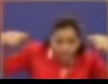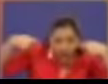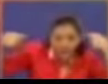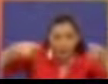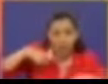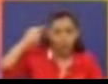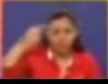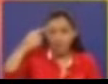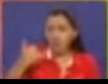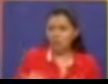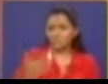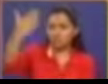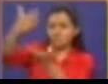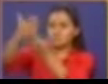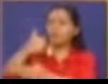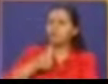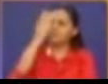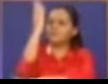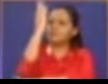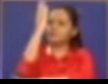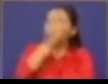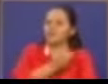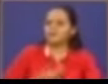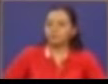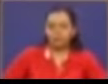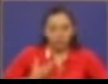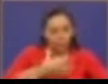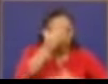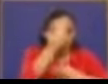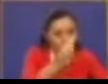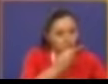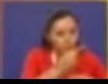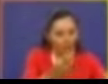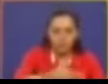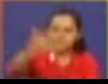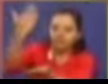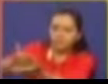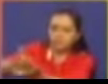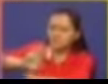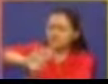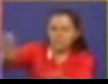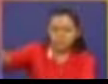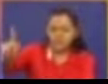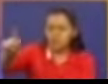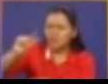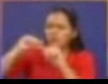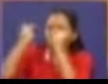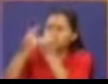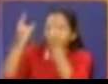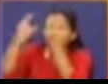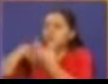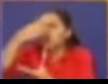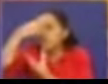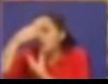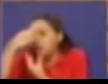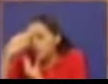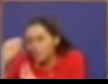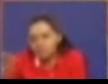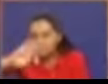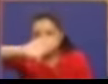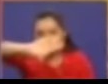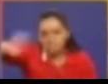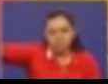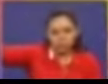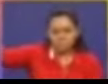presidentes. Porque este presidente solo se somete ante ustedes, el pueblo ecuatoriano, ante ninguna burguesía, ante ninguna